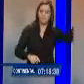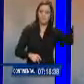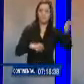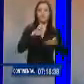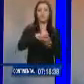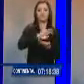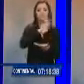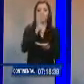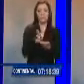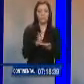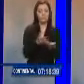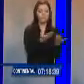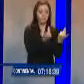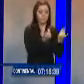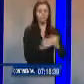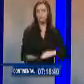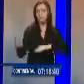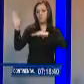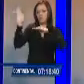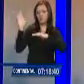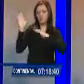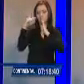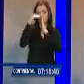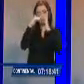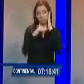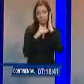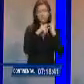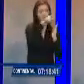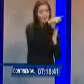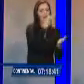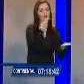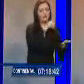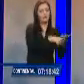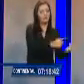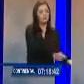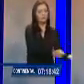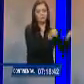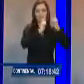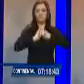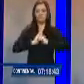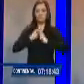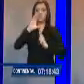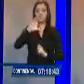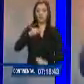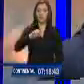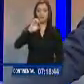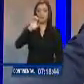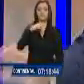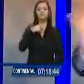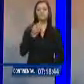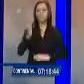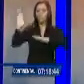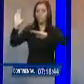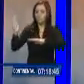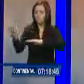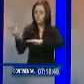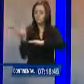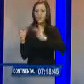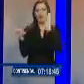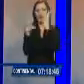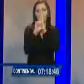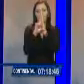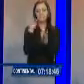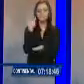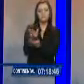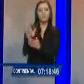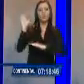Nacional posesionó de esa forma y nos remite al Consejo Electoral y lo que hemos hecho el día viernes es posesionar de acuerdo a lo que establece la ley. Aquí